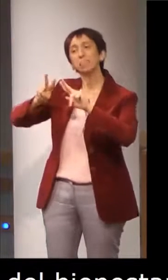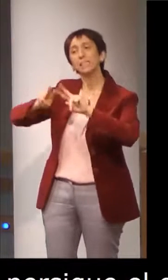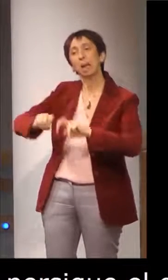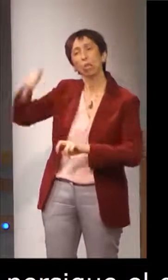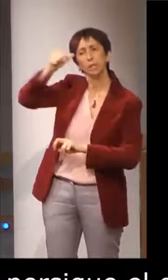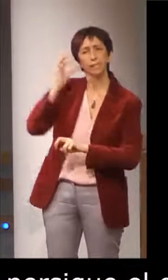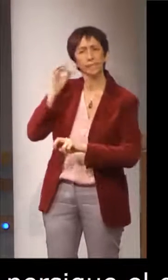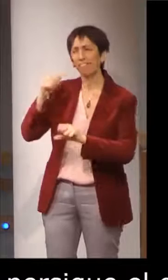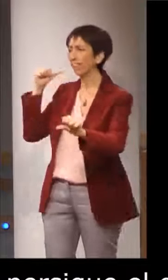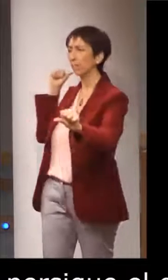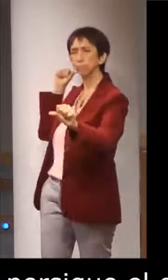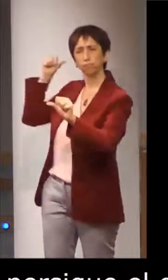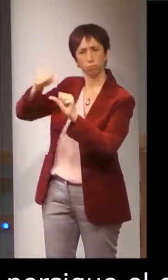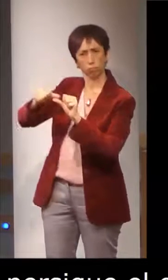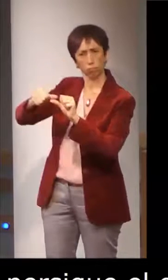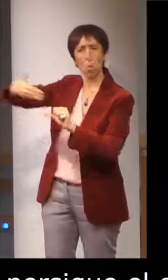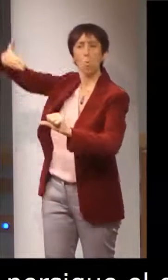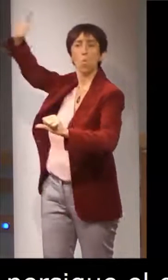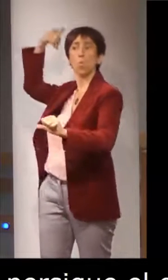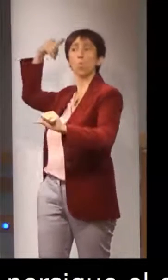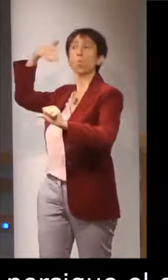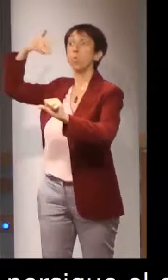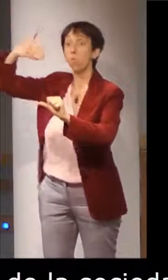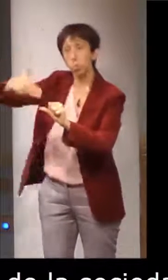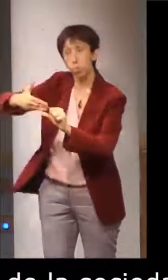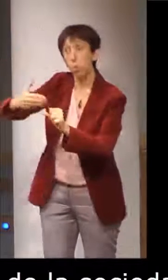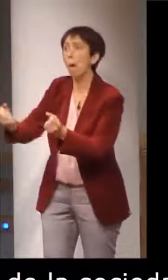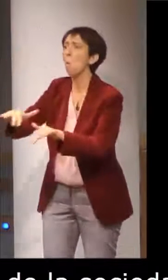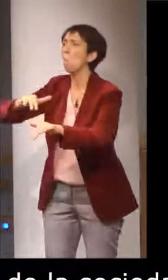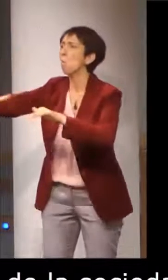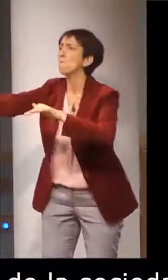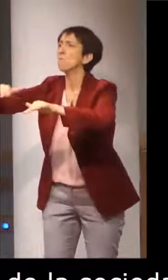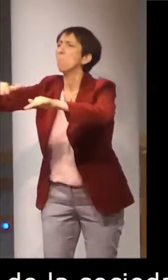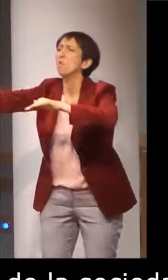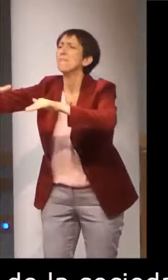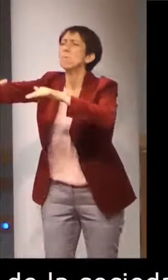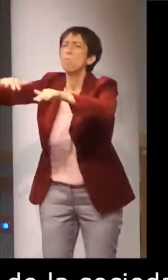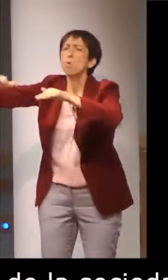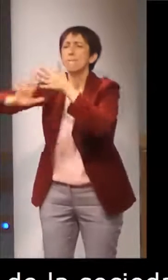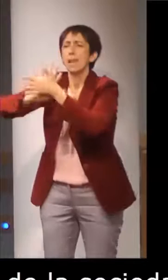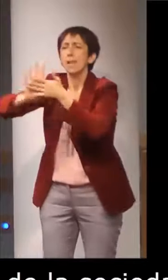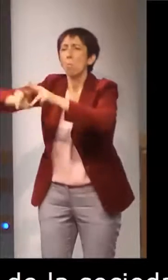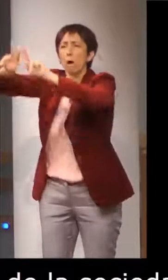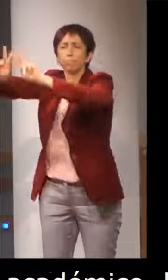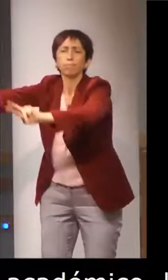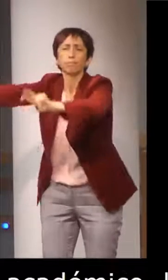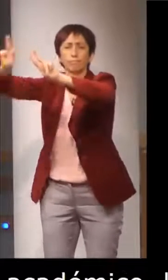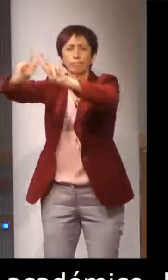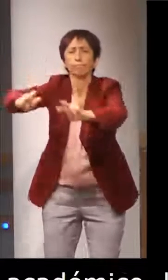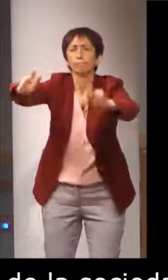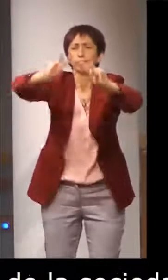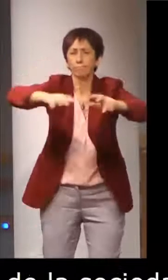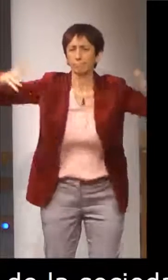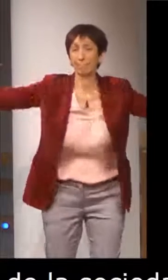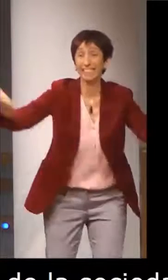dentro del ámbito académico las universidades. De hecho, muchos investigadores e investigadoras han promovido